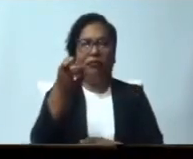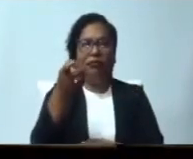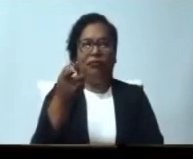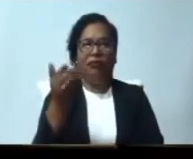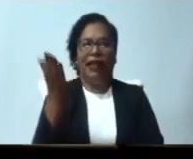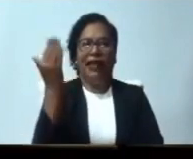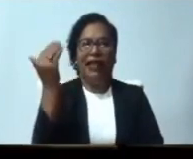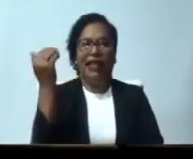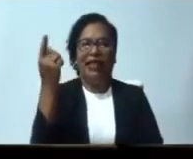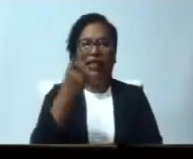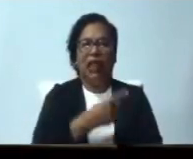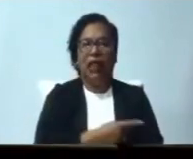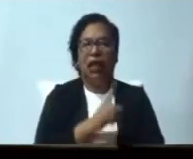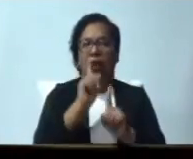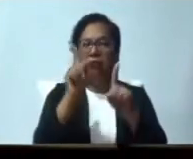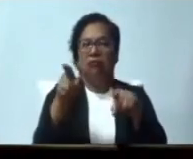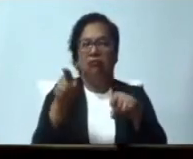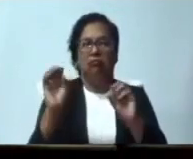Por 15 días.